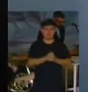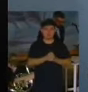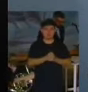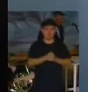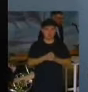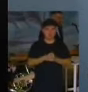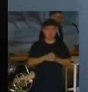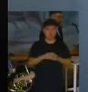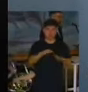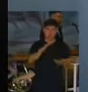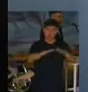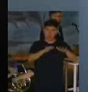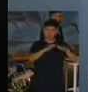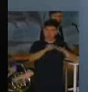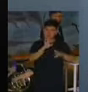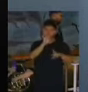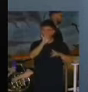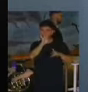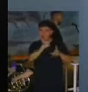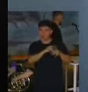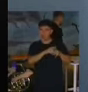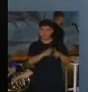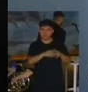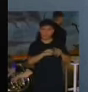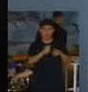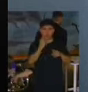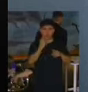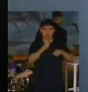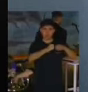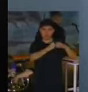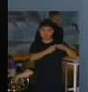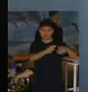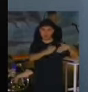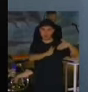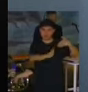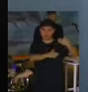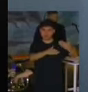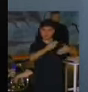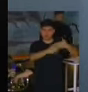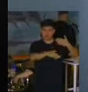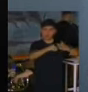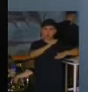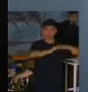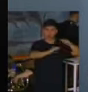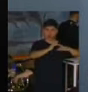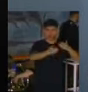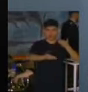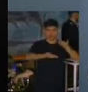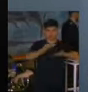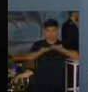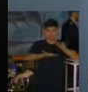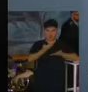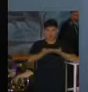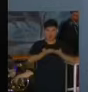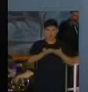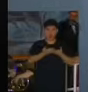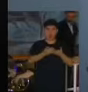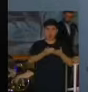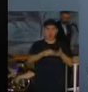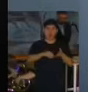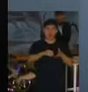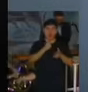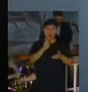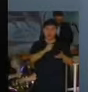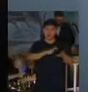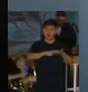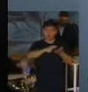Pasamos muchas adversidades, pero pusimos en marcha el municipio, comenzamos a gestionar obras y servicios, saneamos las cuentas